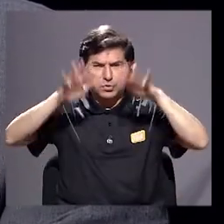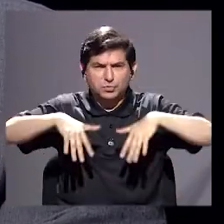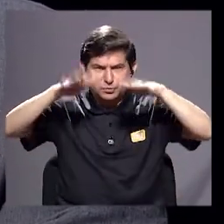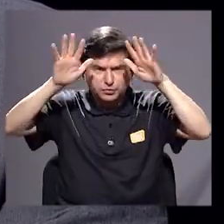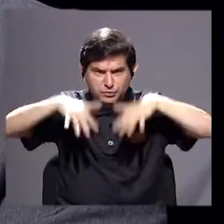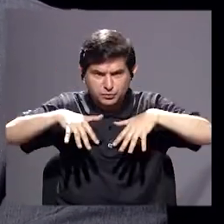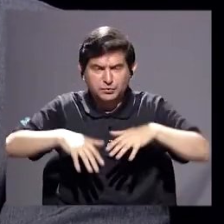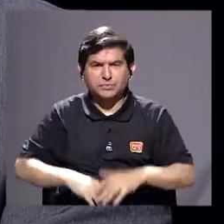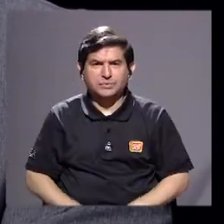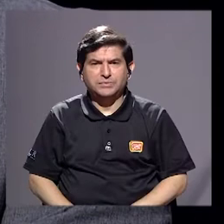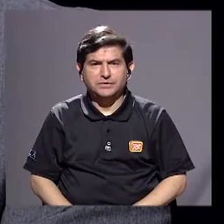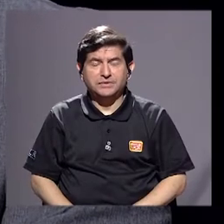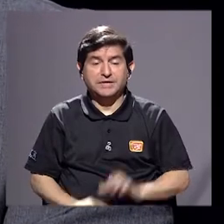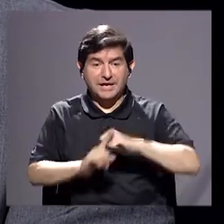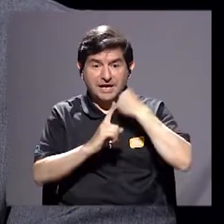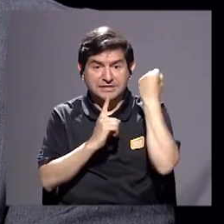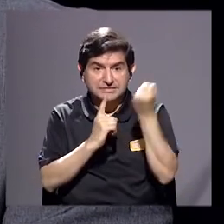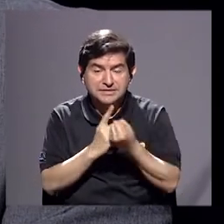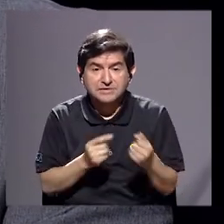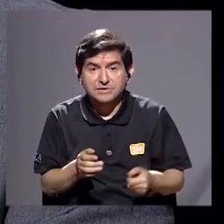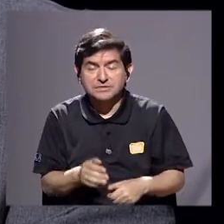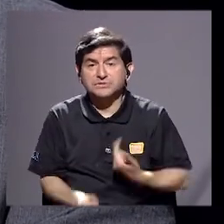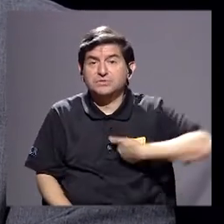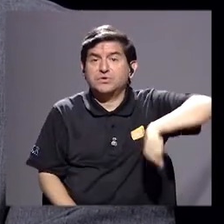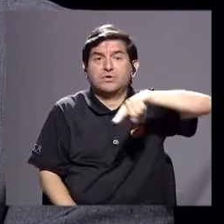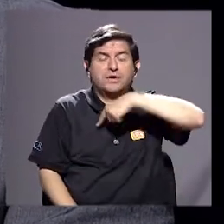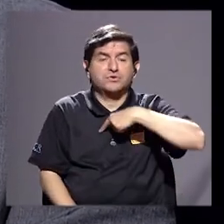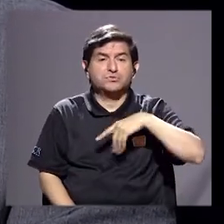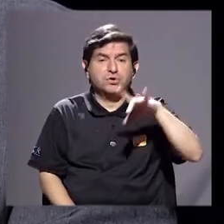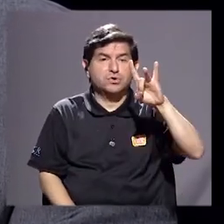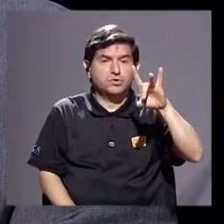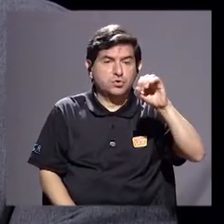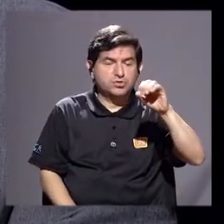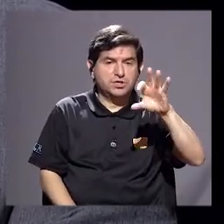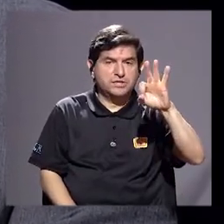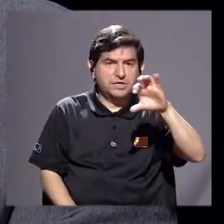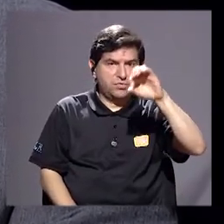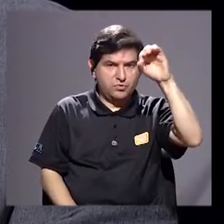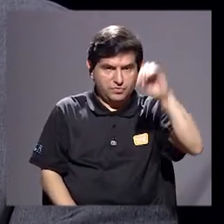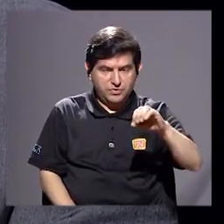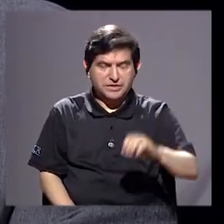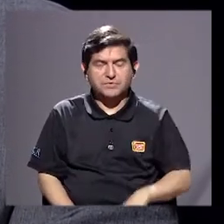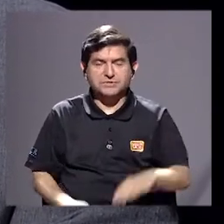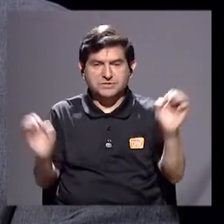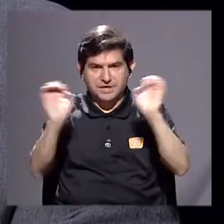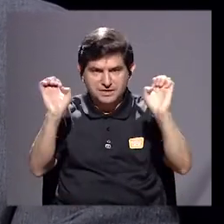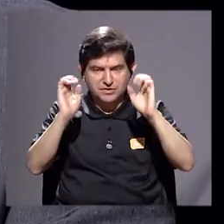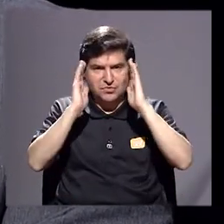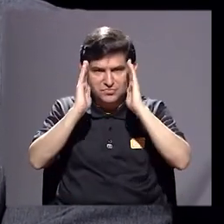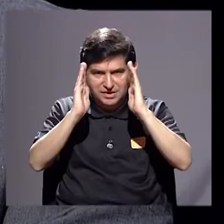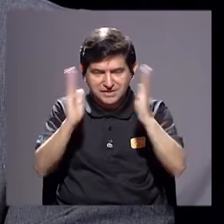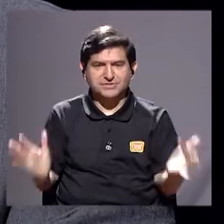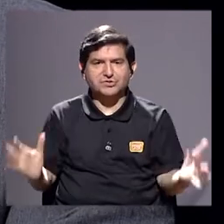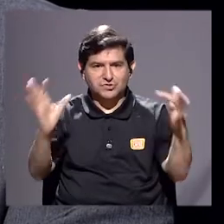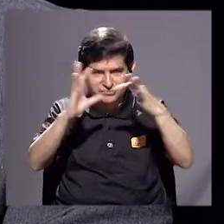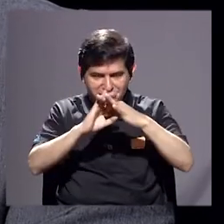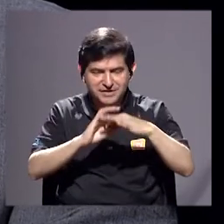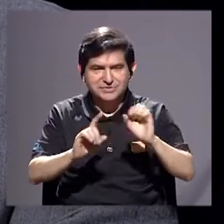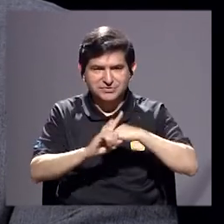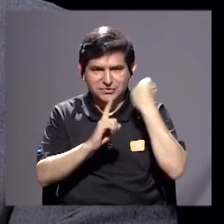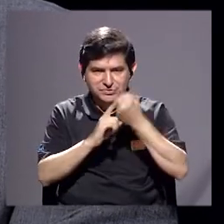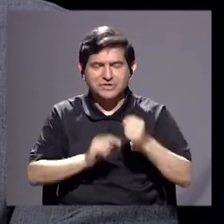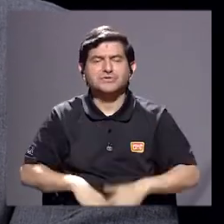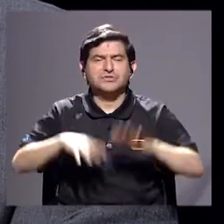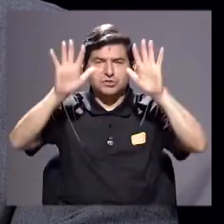ejemplo en este caso particular nos toman de aproximadamente el 80 a 90 por ciento de los de las emergencias que atendemos están relacionadas con los